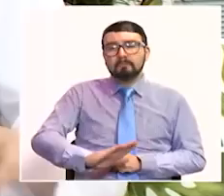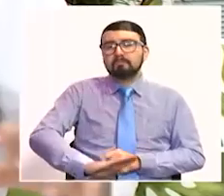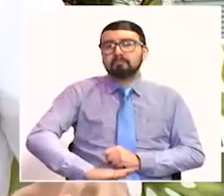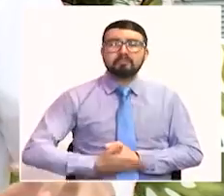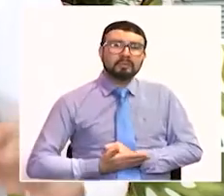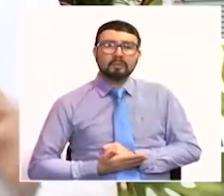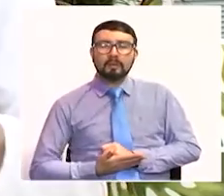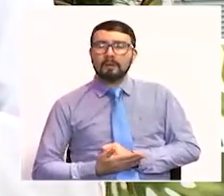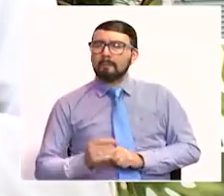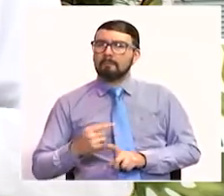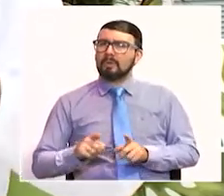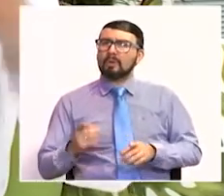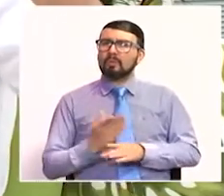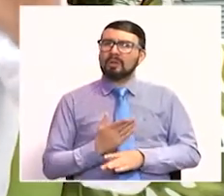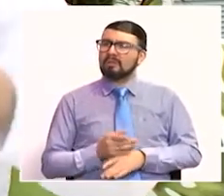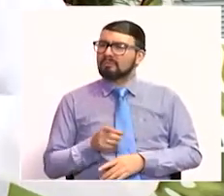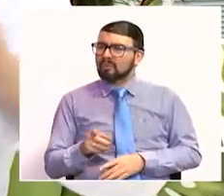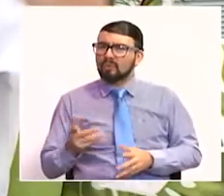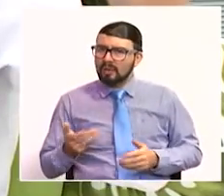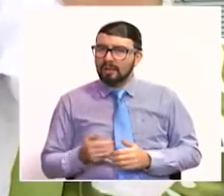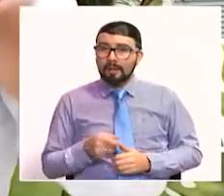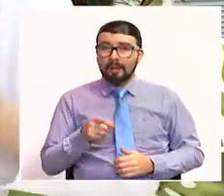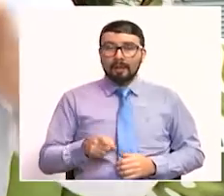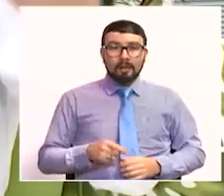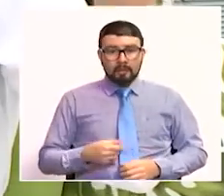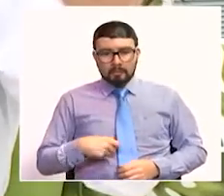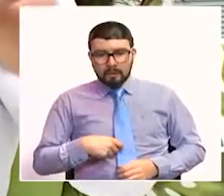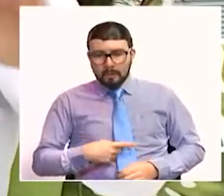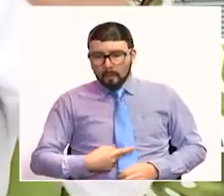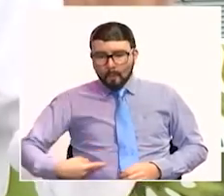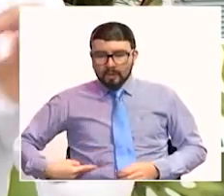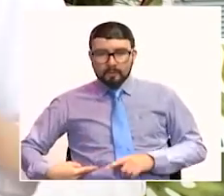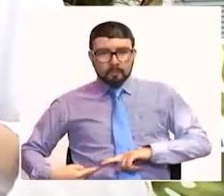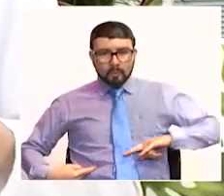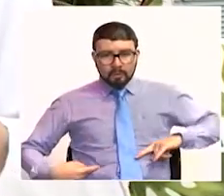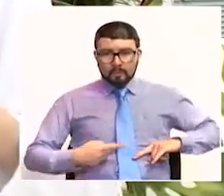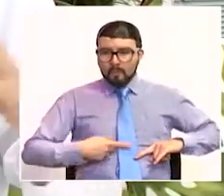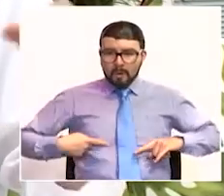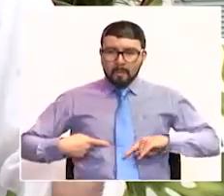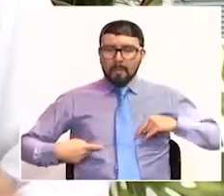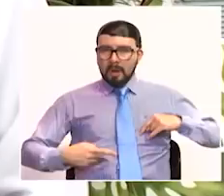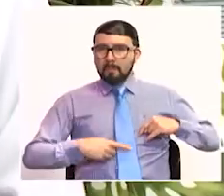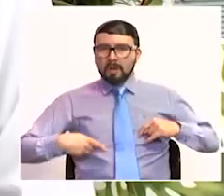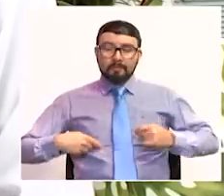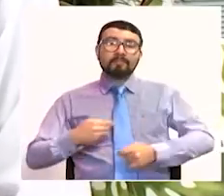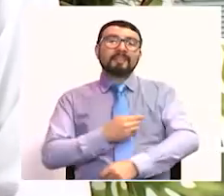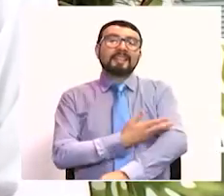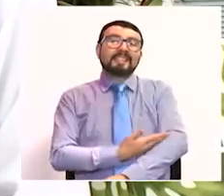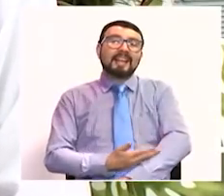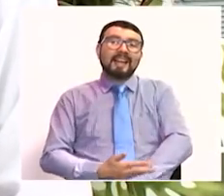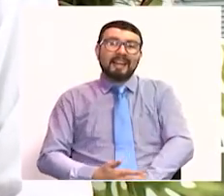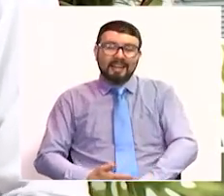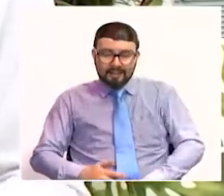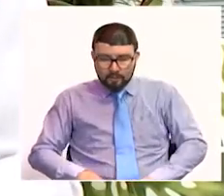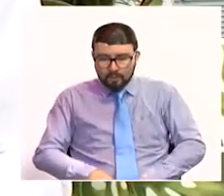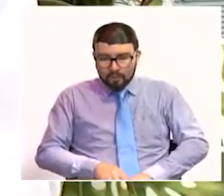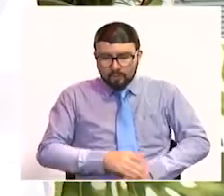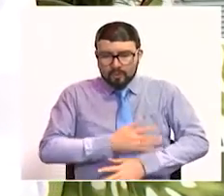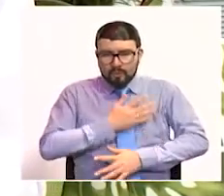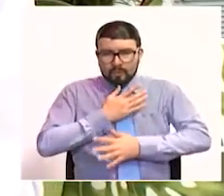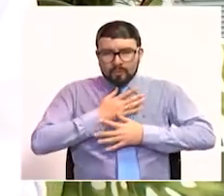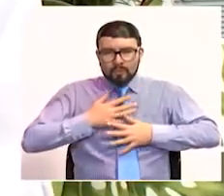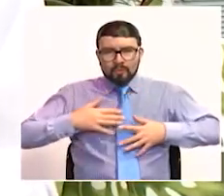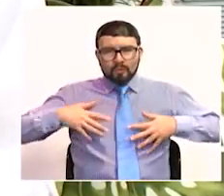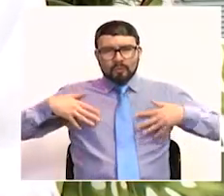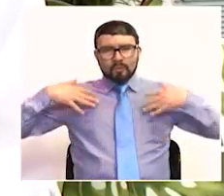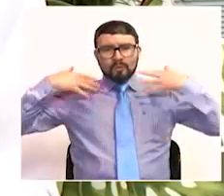la tubería mayor tiene pequeñas tuberías, que es donde llega toda la sangre y la sangre que se reabsorbe en el colon. Si esa